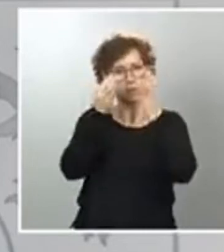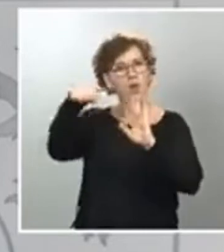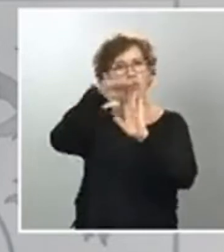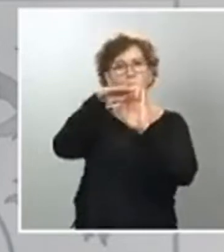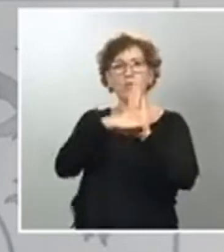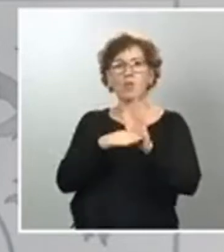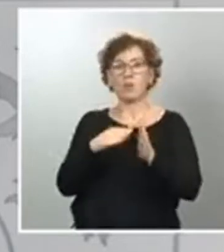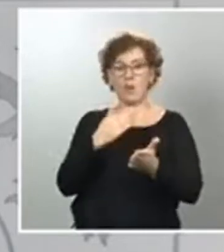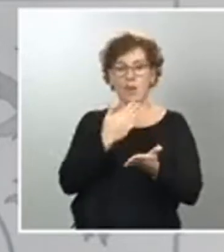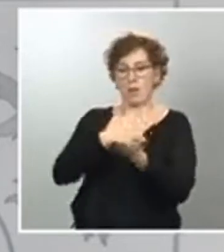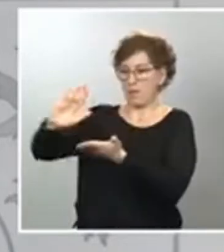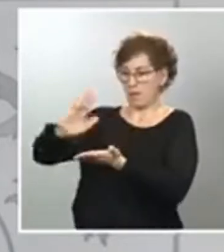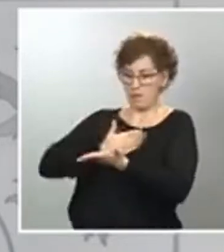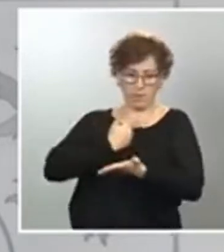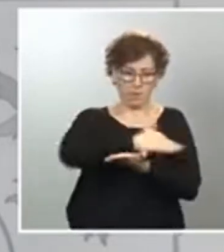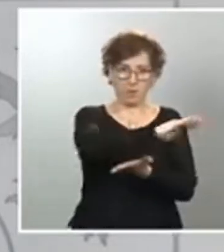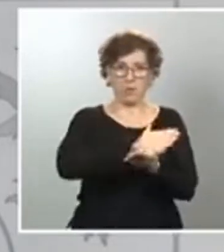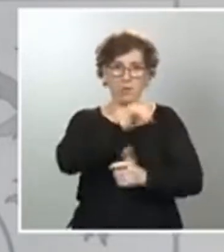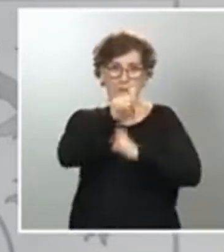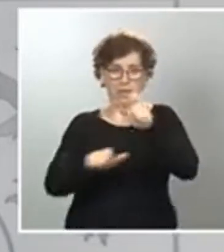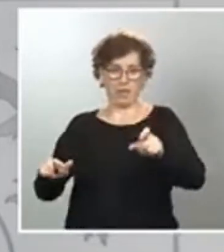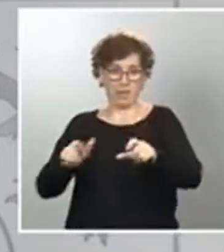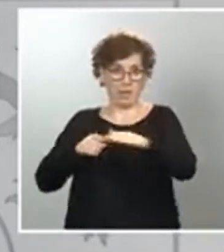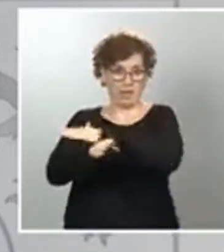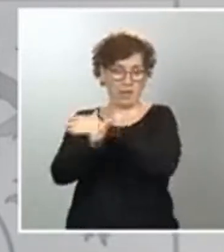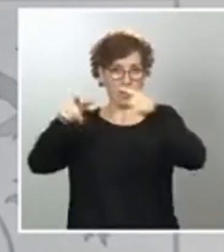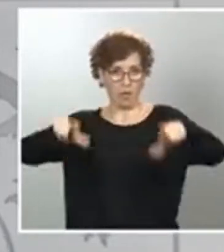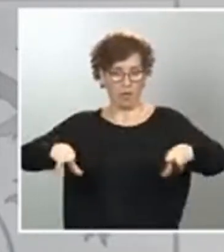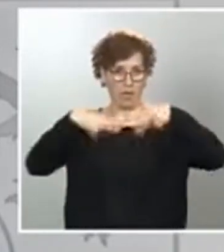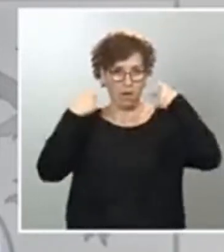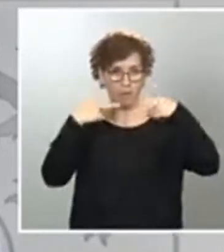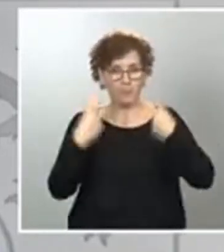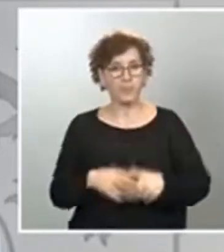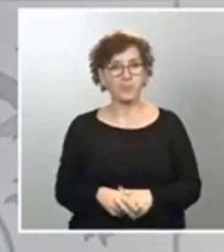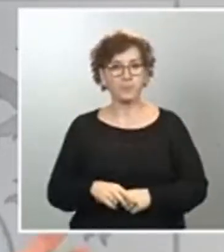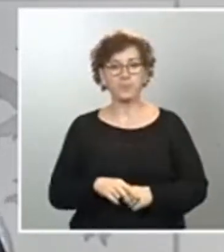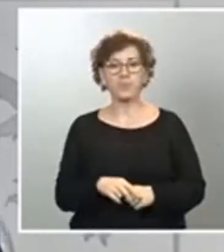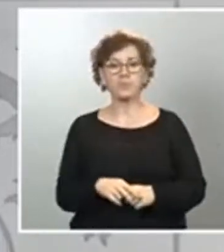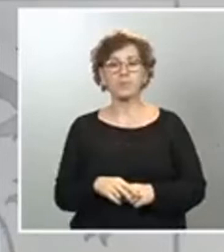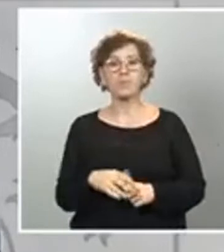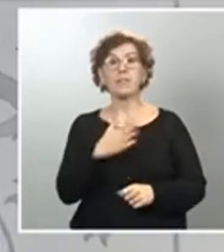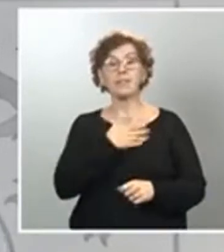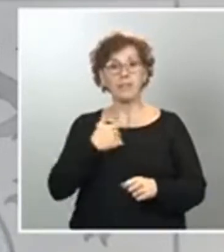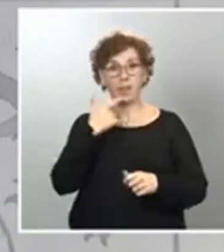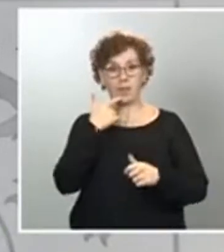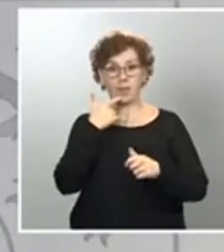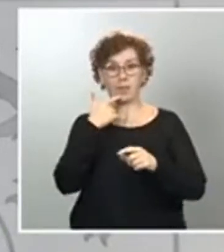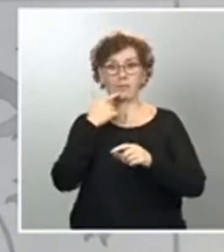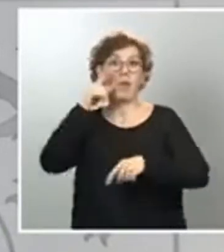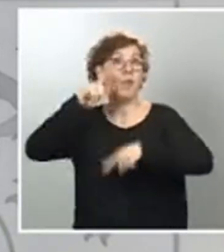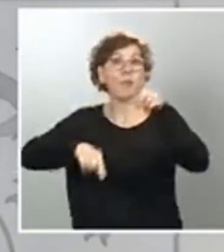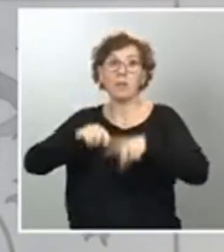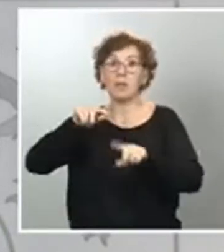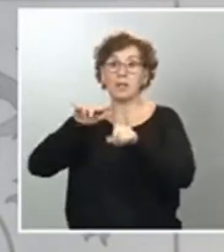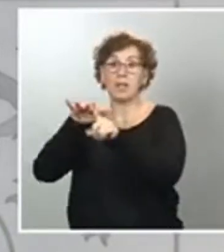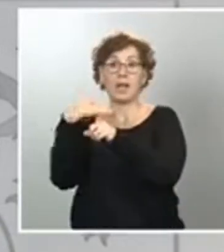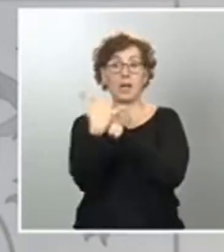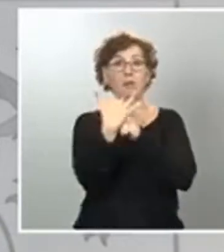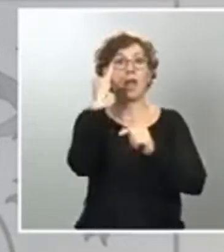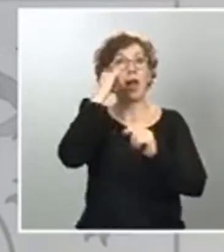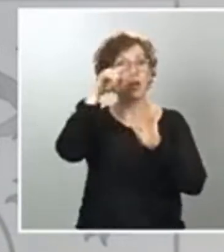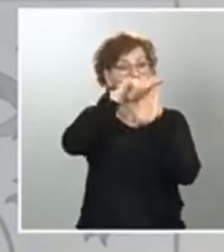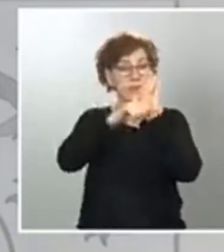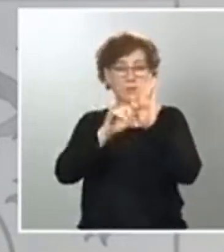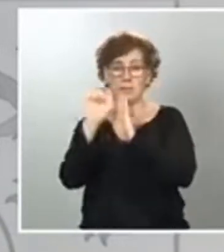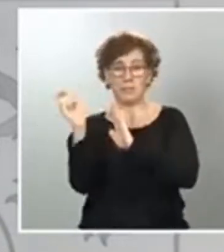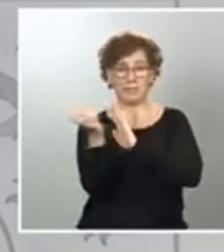público. Como ven, la regulación es muy prolija porque la casuística es muy amplia y he citado algunos casos